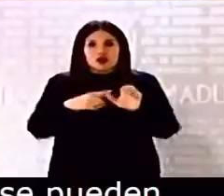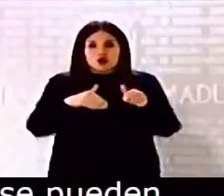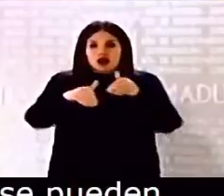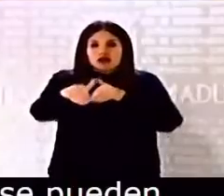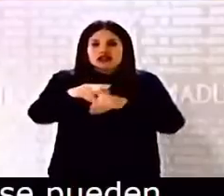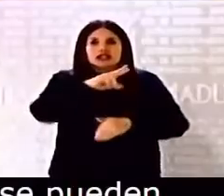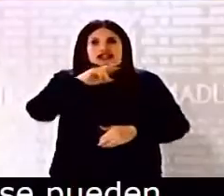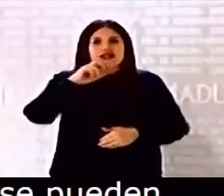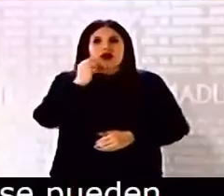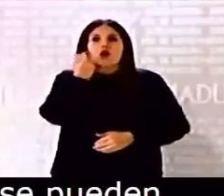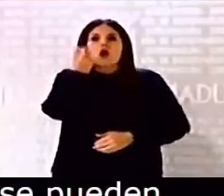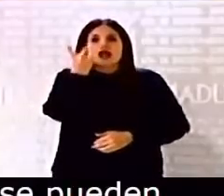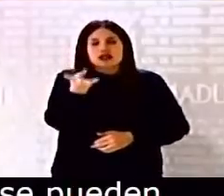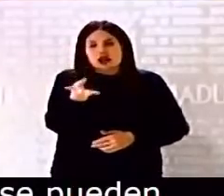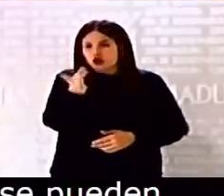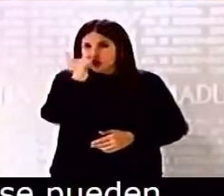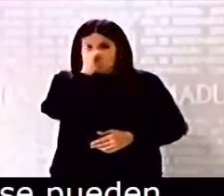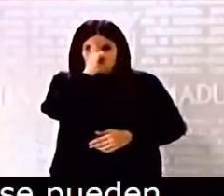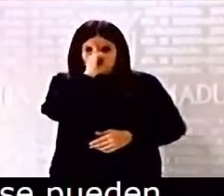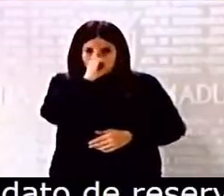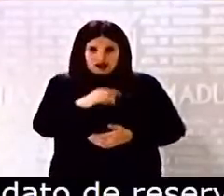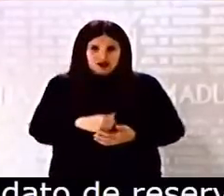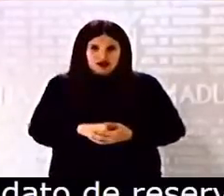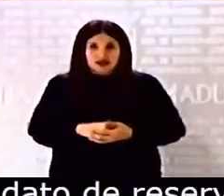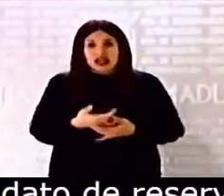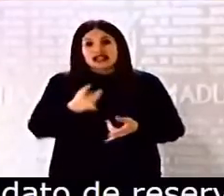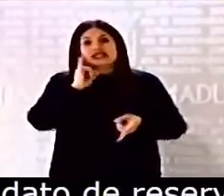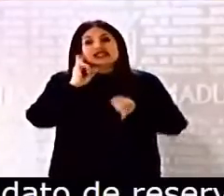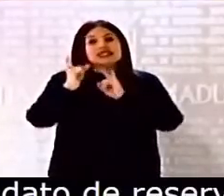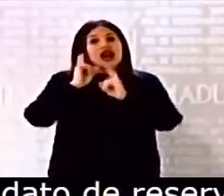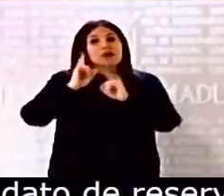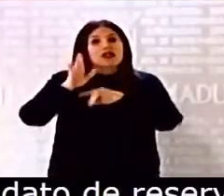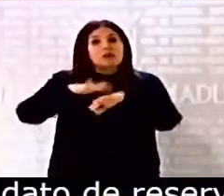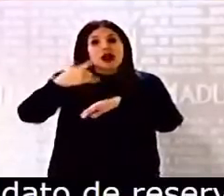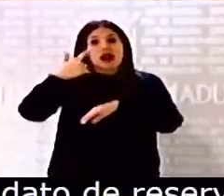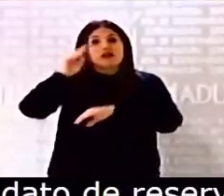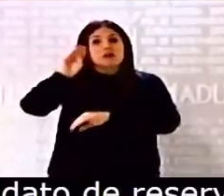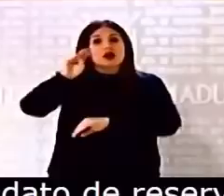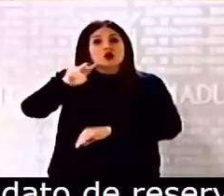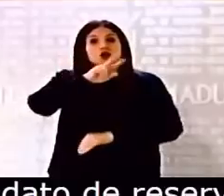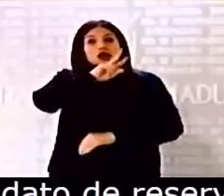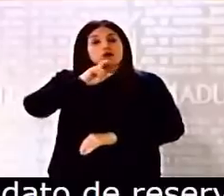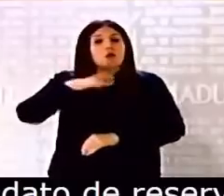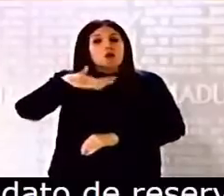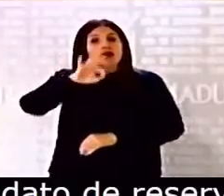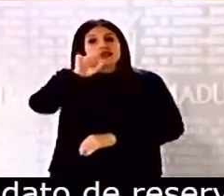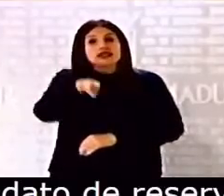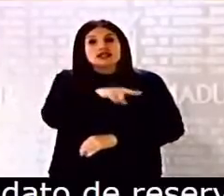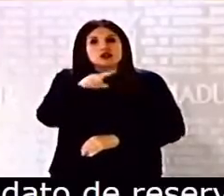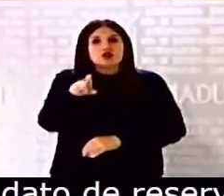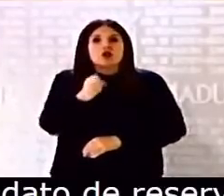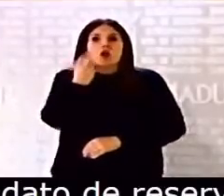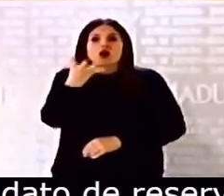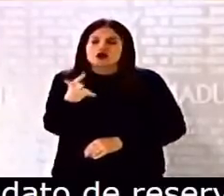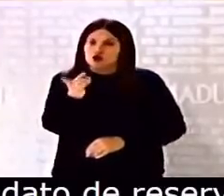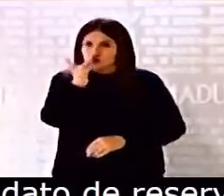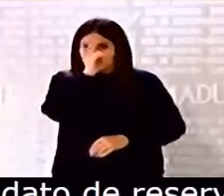llamadas en previsión de que se pudiesen hacer reservas se han hecho. En cualquier